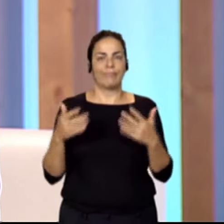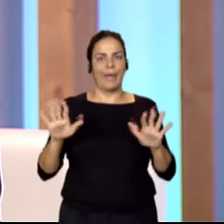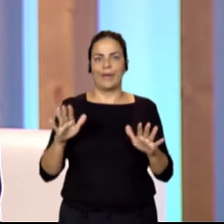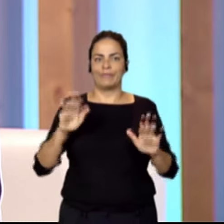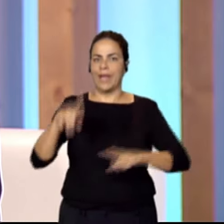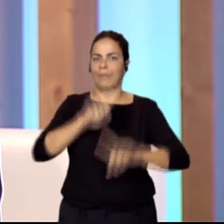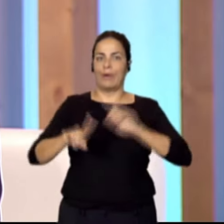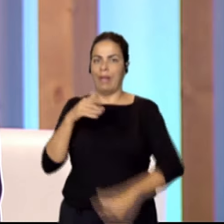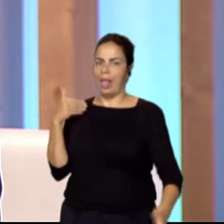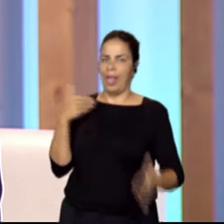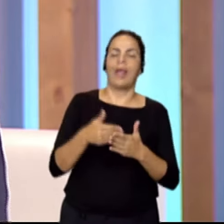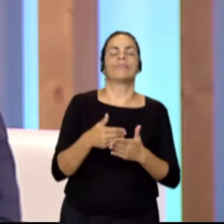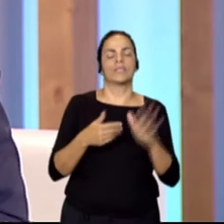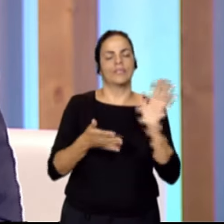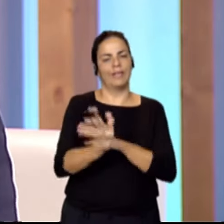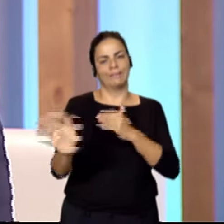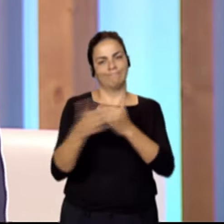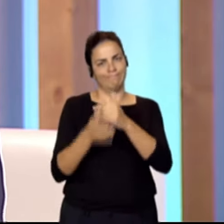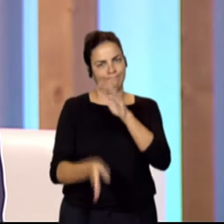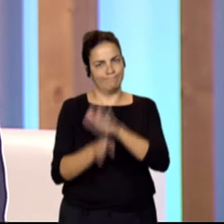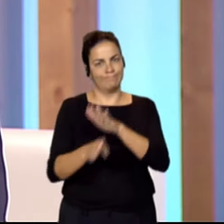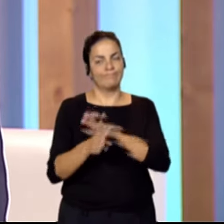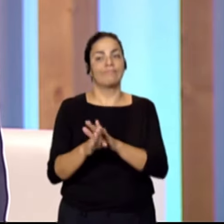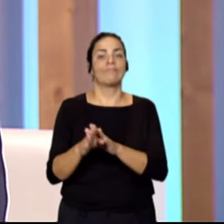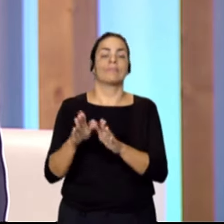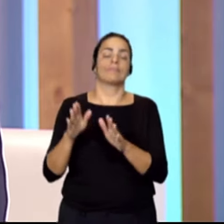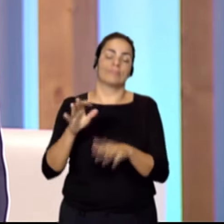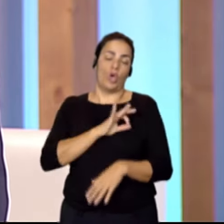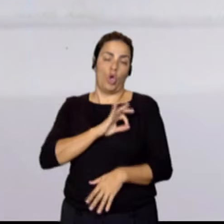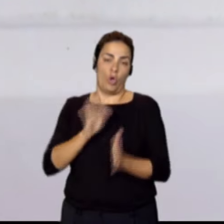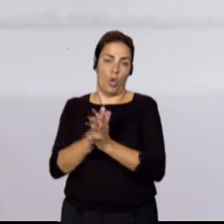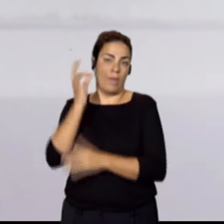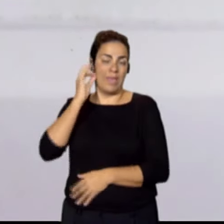hora la van a mantener cerrada Silvia Pérez tiene más detalles